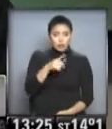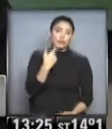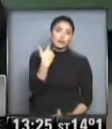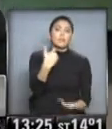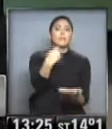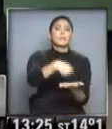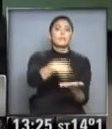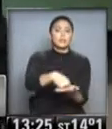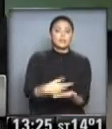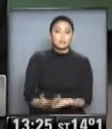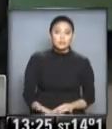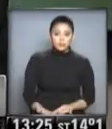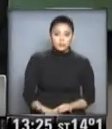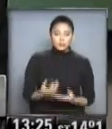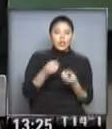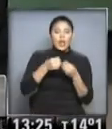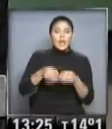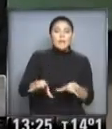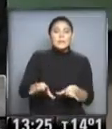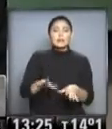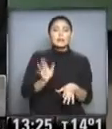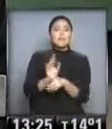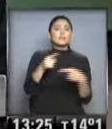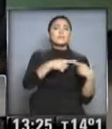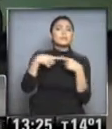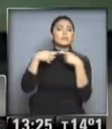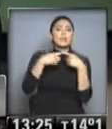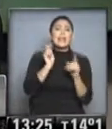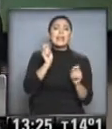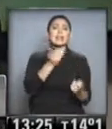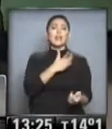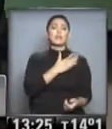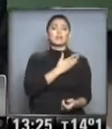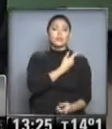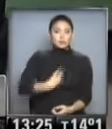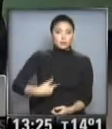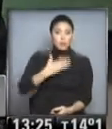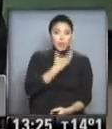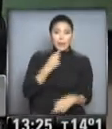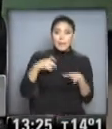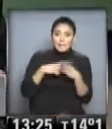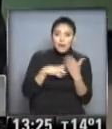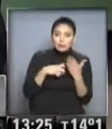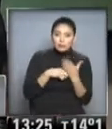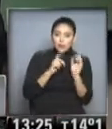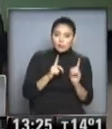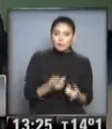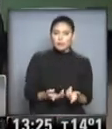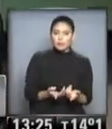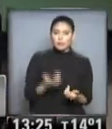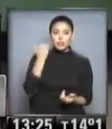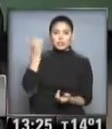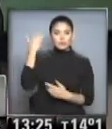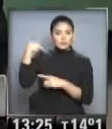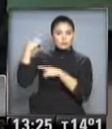poner plantas y empezaron a reemplazar en algún punto oa disputar la territorialidad con el propio estado con los propios inspectores esto ya venía pasando y